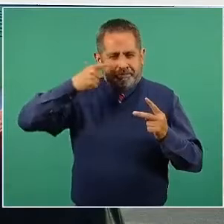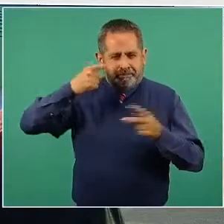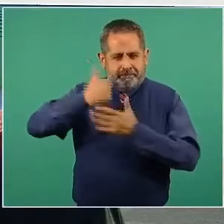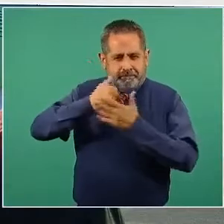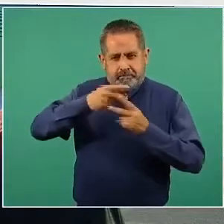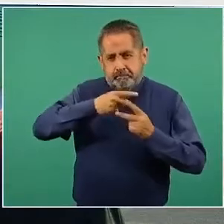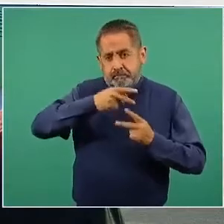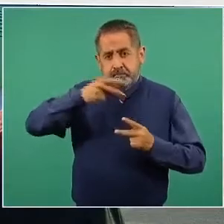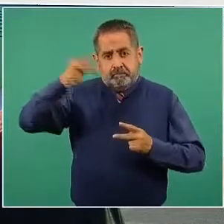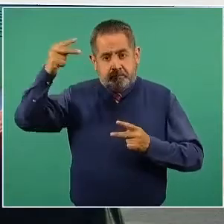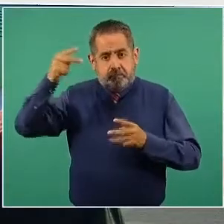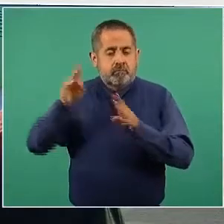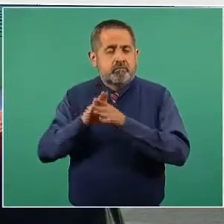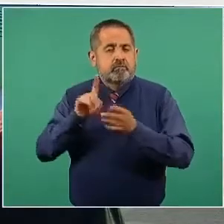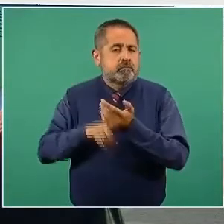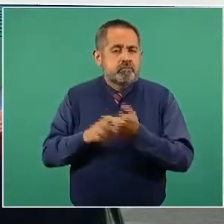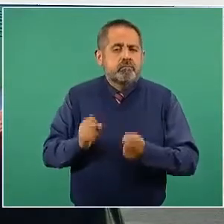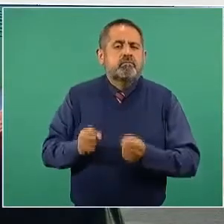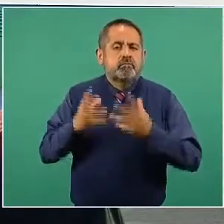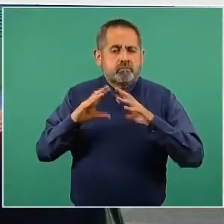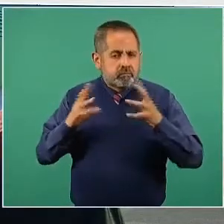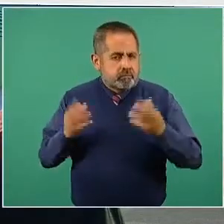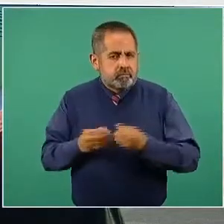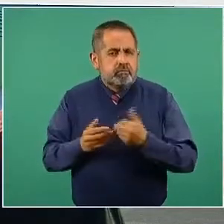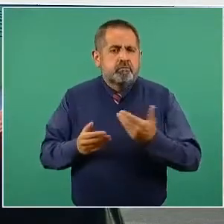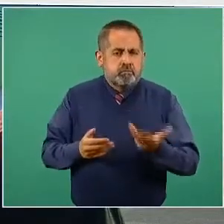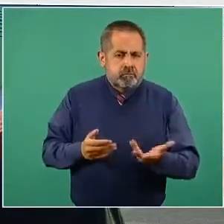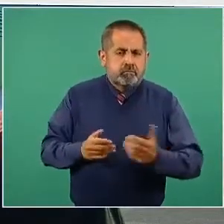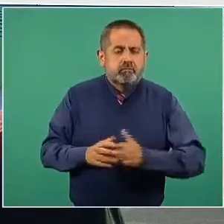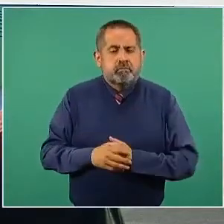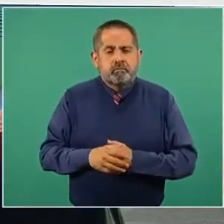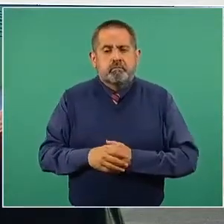es la totalidad de los casos acumulados,